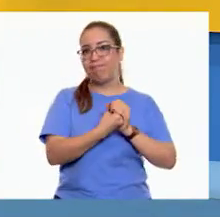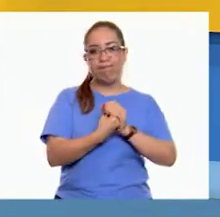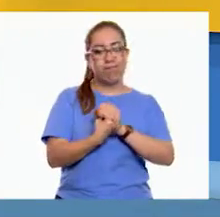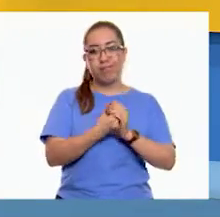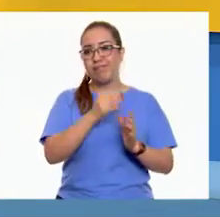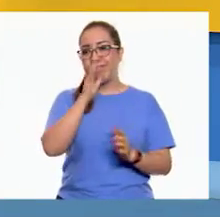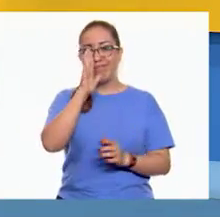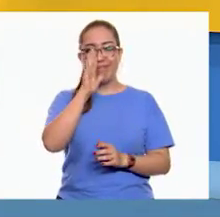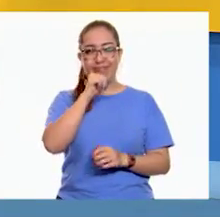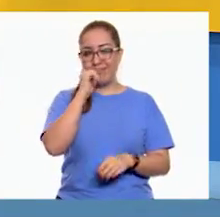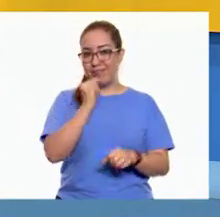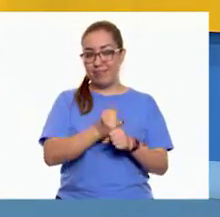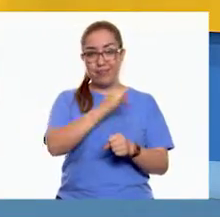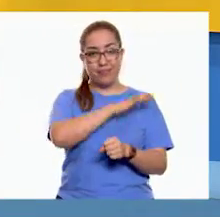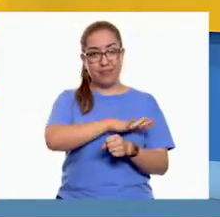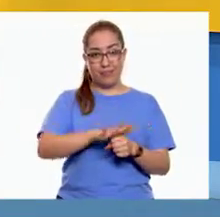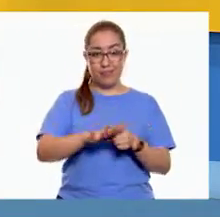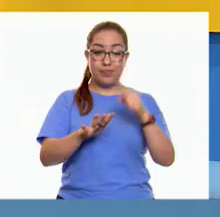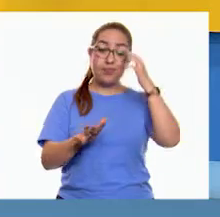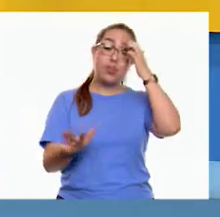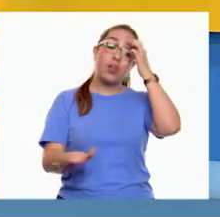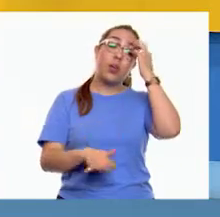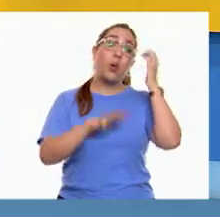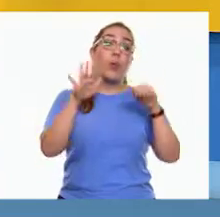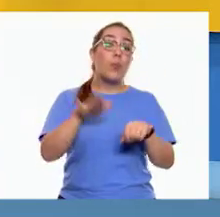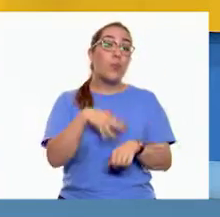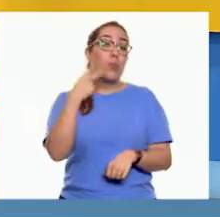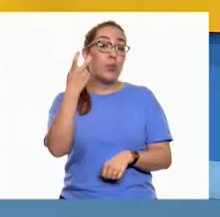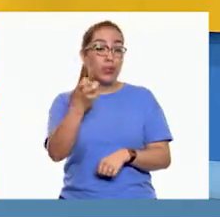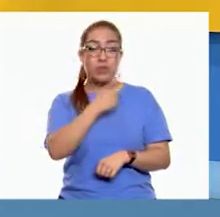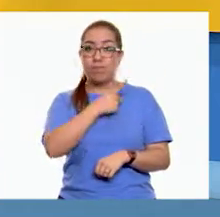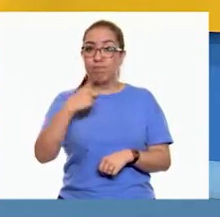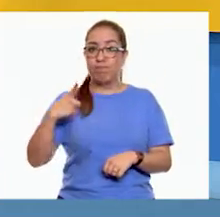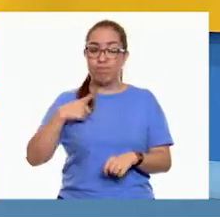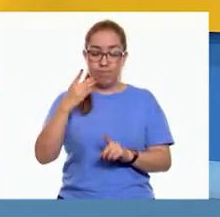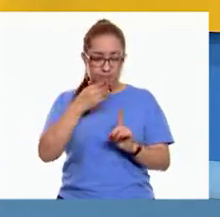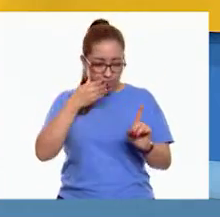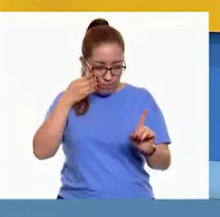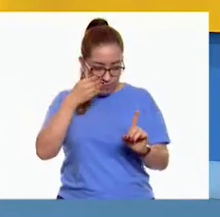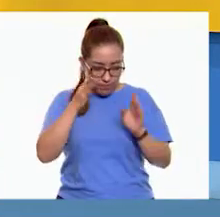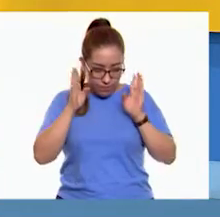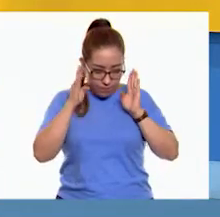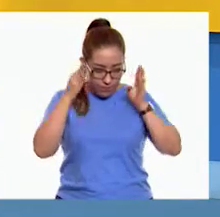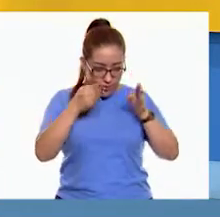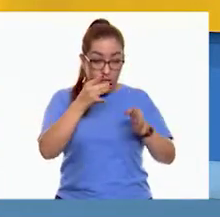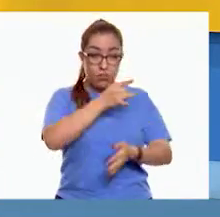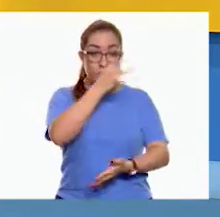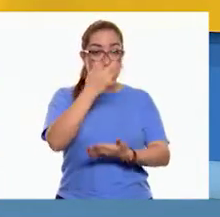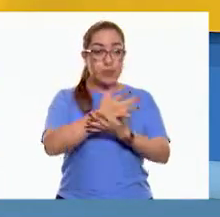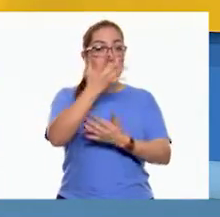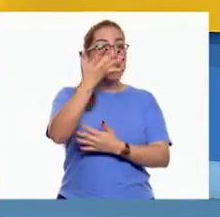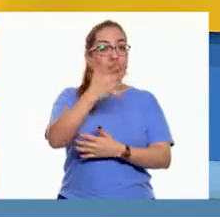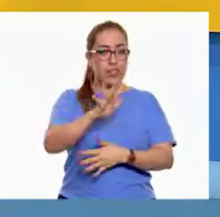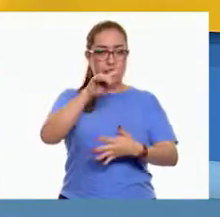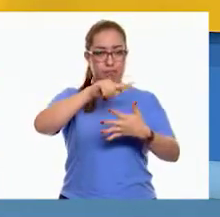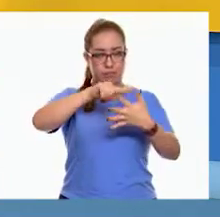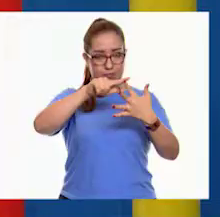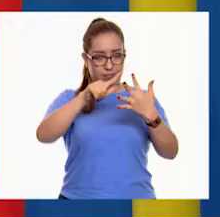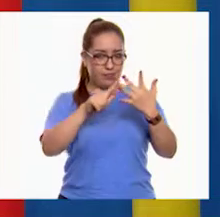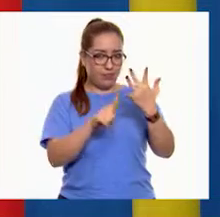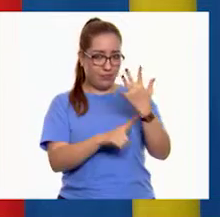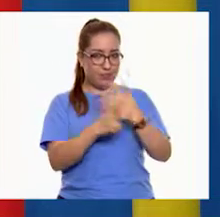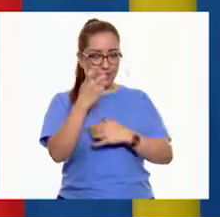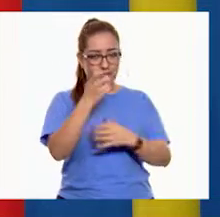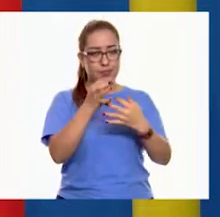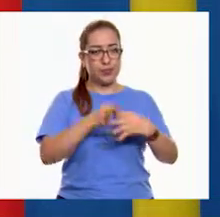Jenny. Por eso decidimos enfocarnos únicamente en 10 de los acontecimientos que han marcado el curso de la historia de nuestro país. Y